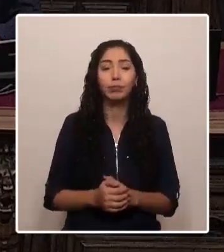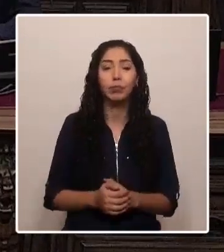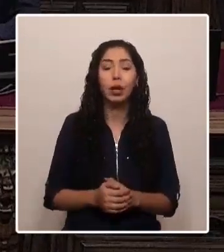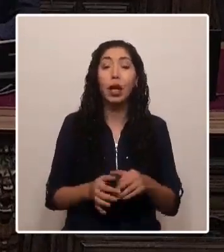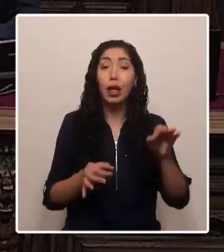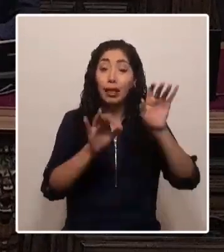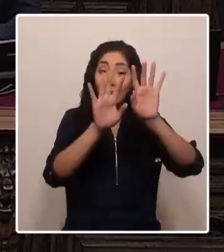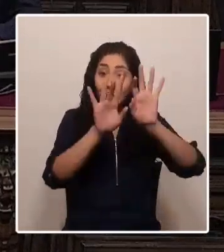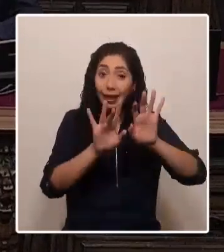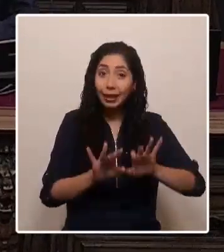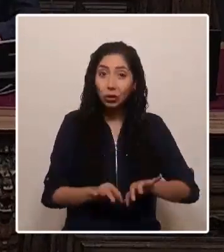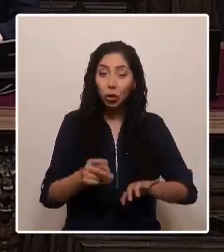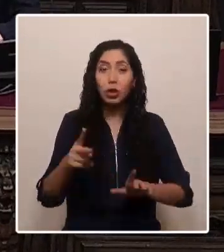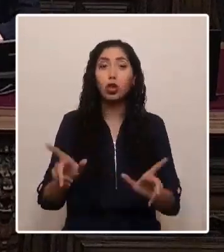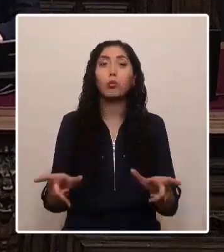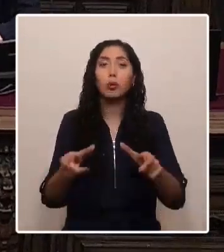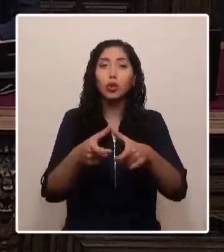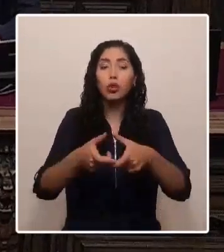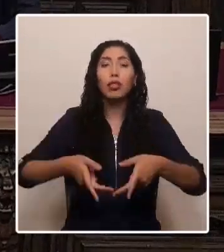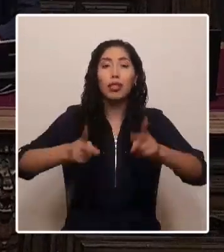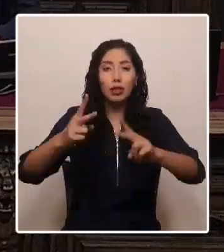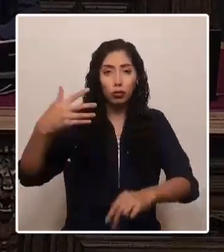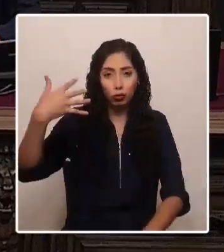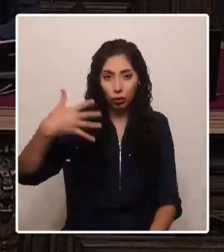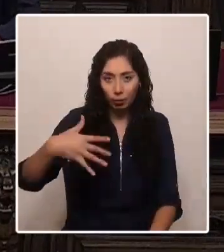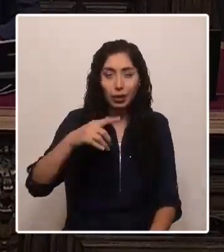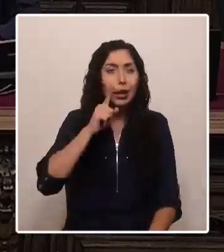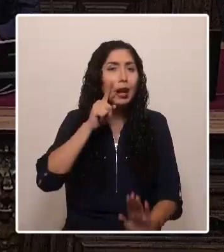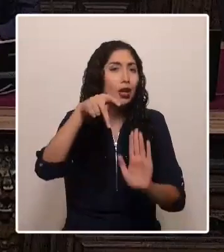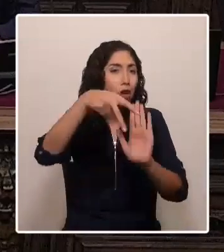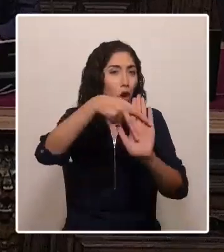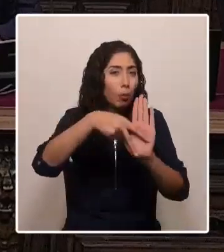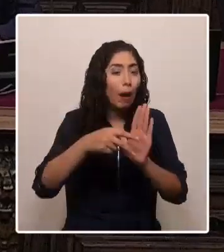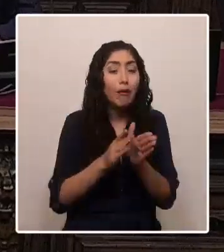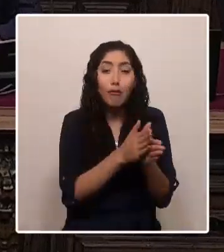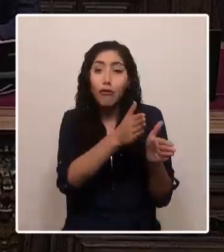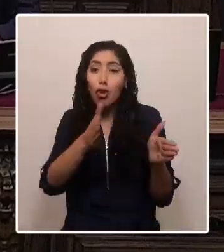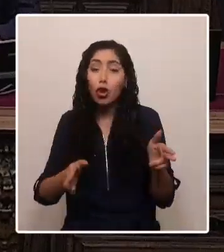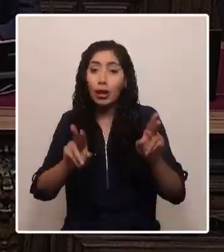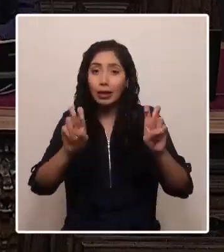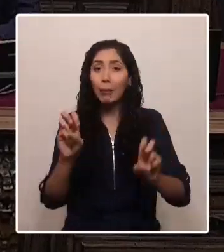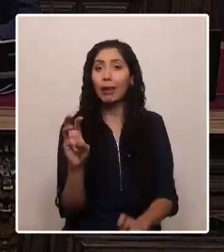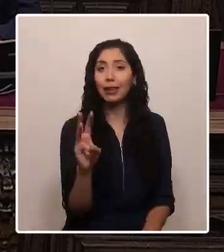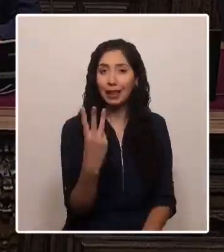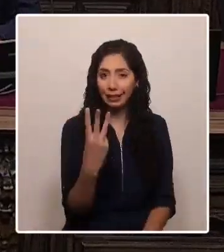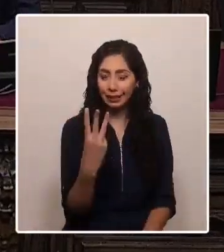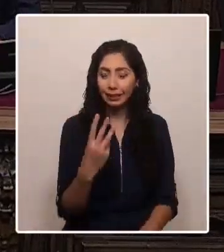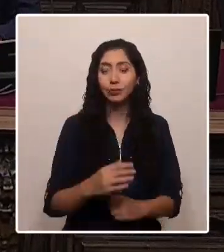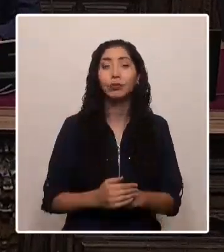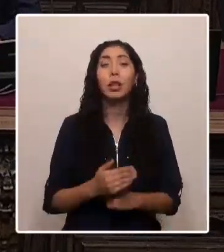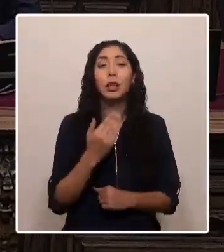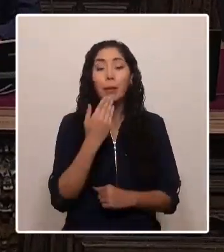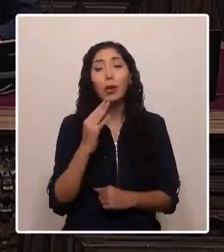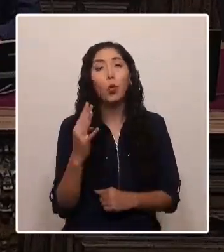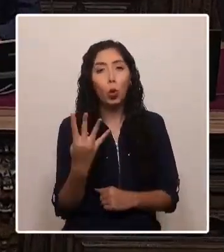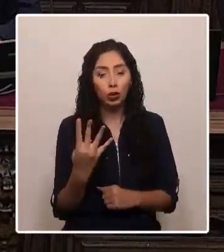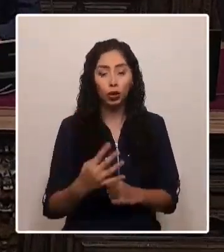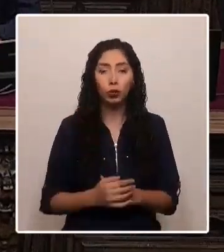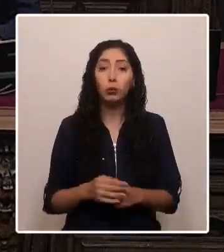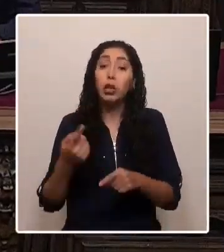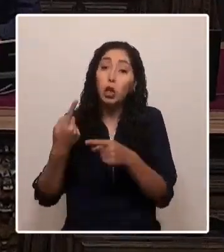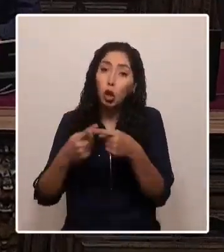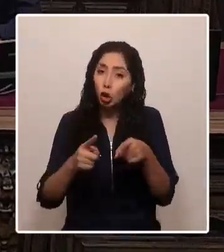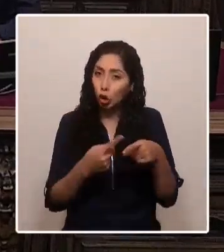la Comisión sobre Derechos Fundamentales, correspondiente a las normas comprendidas en los bloques temáticos número 3 y 4 y otros derechos